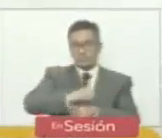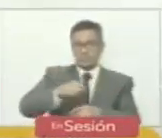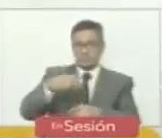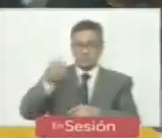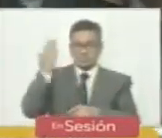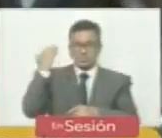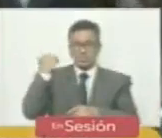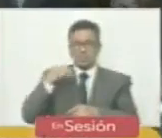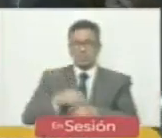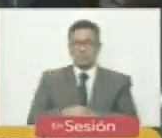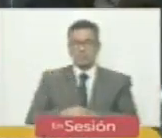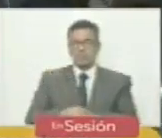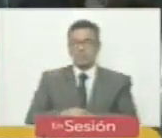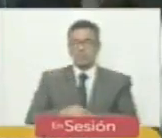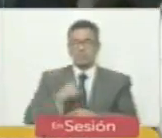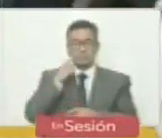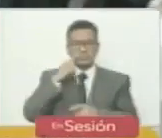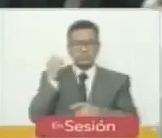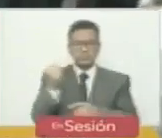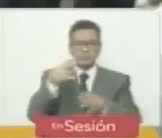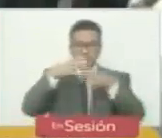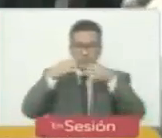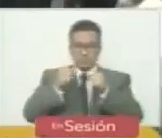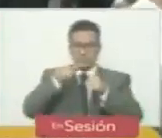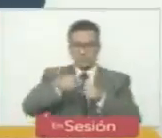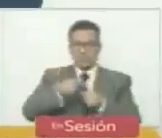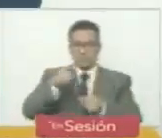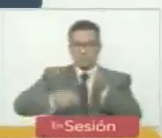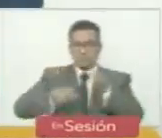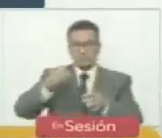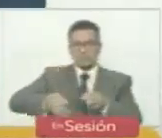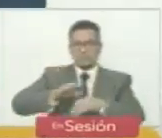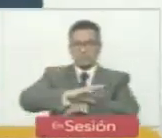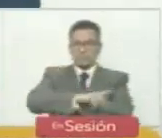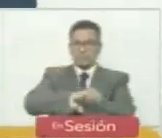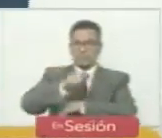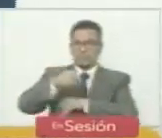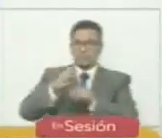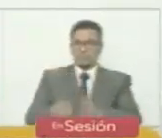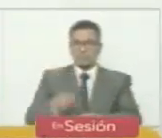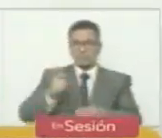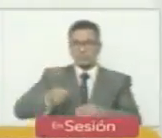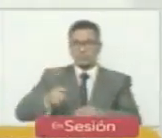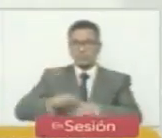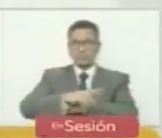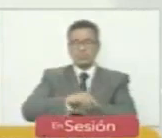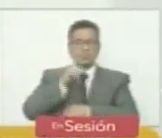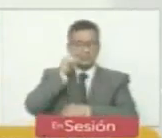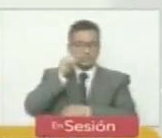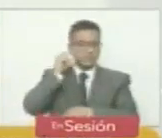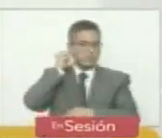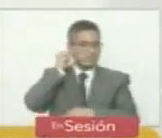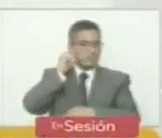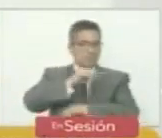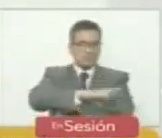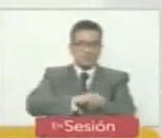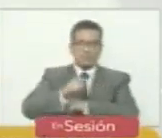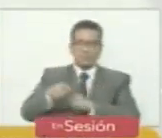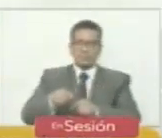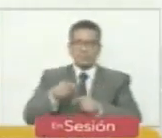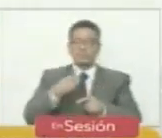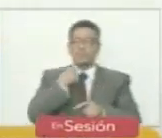dictadura. Empiecen a meter preso a fiscales corruptos y a fiscalas corruptas. Empiecen